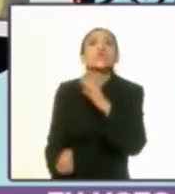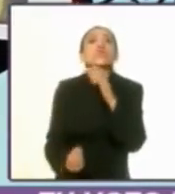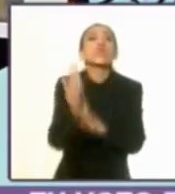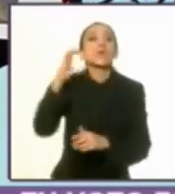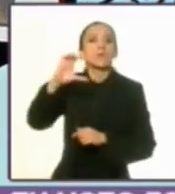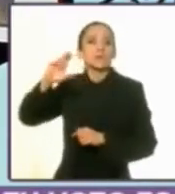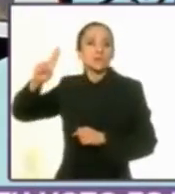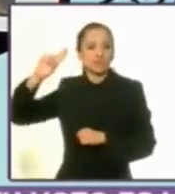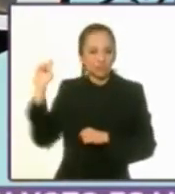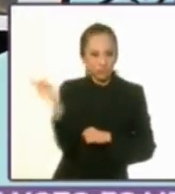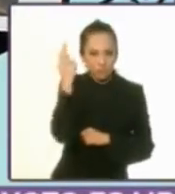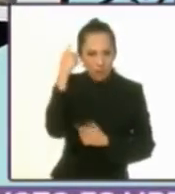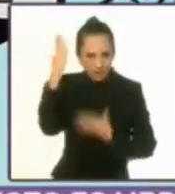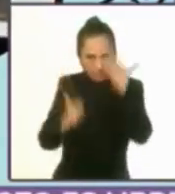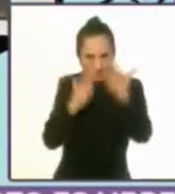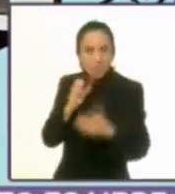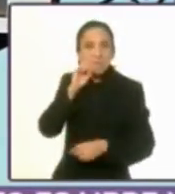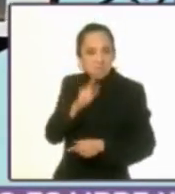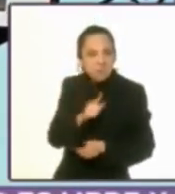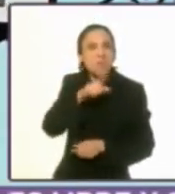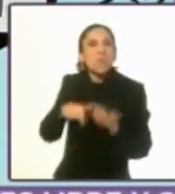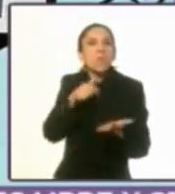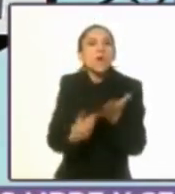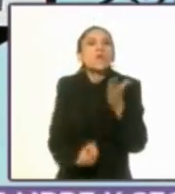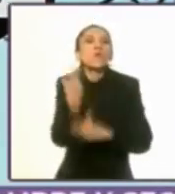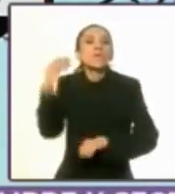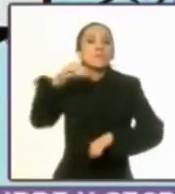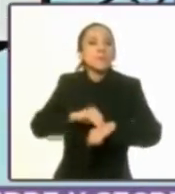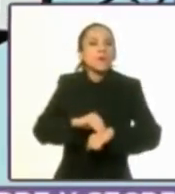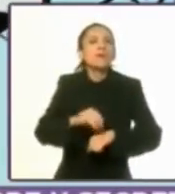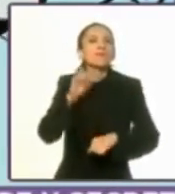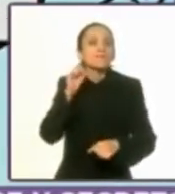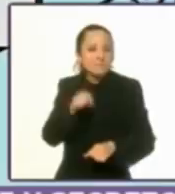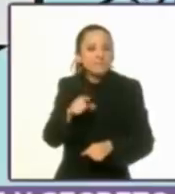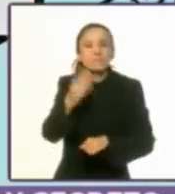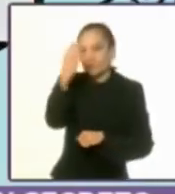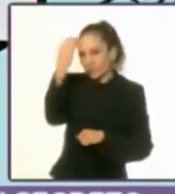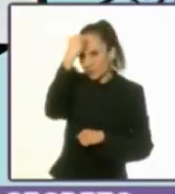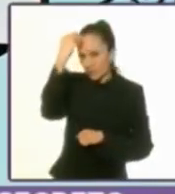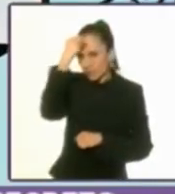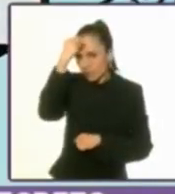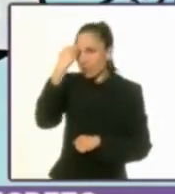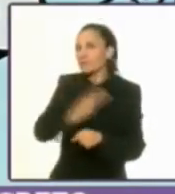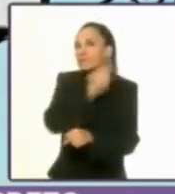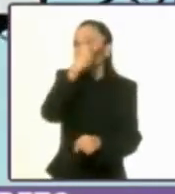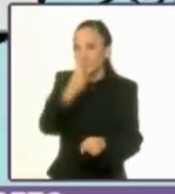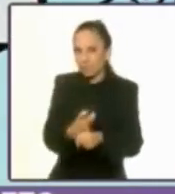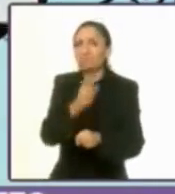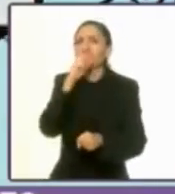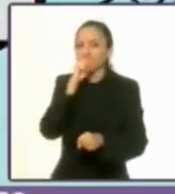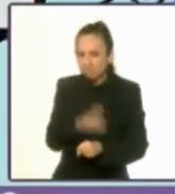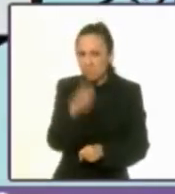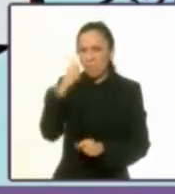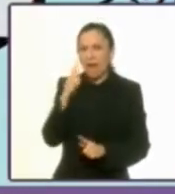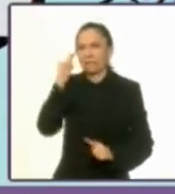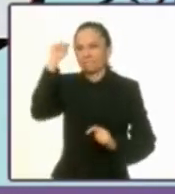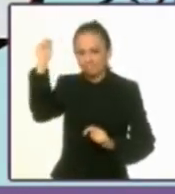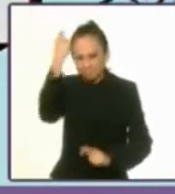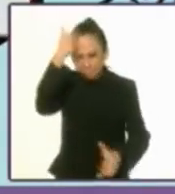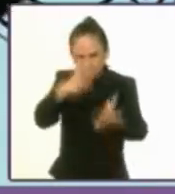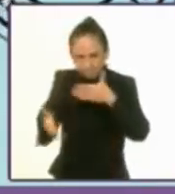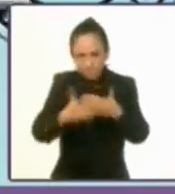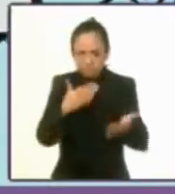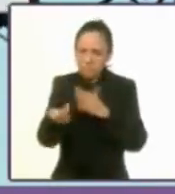nuevo pulmón de esta ciudad chapultepec número 2 y vamos por el corredor empresarial y tecnológico más grande de américa